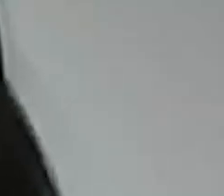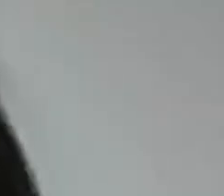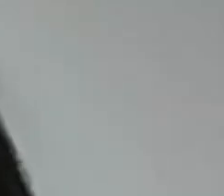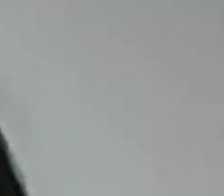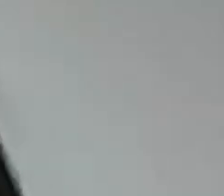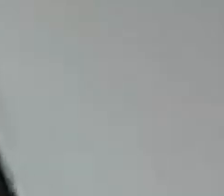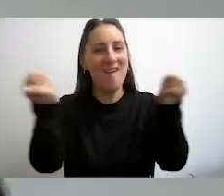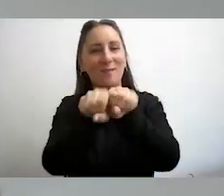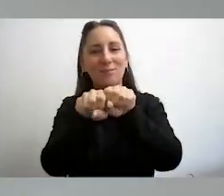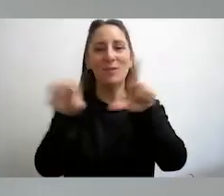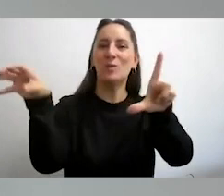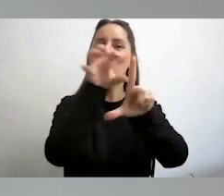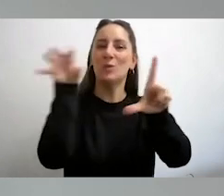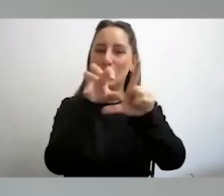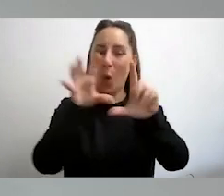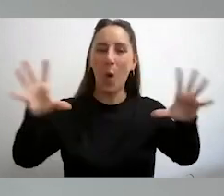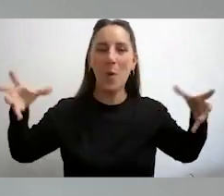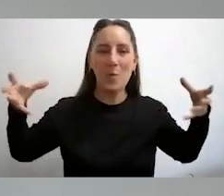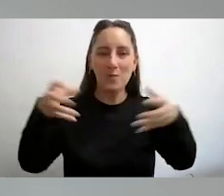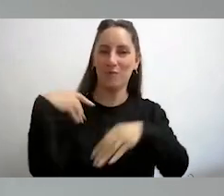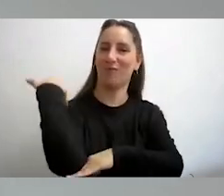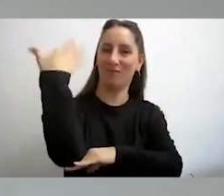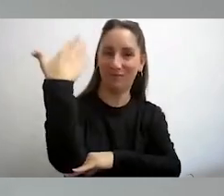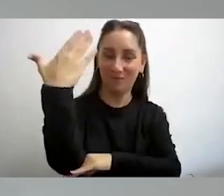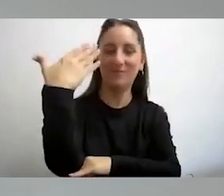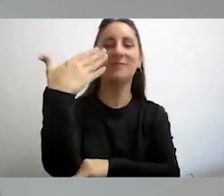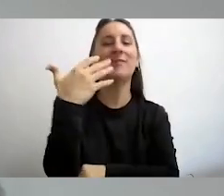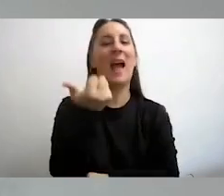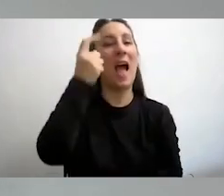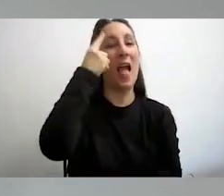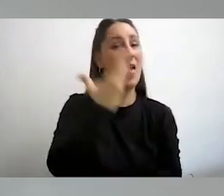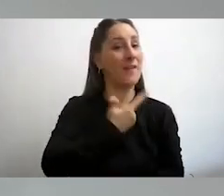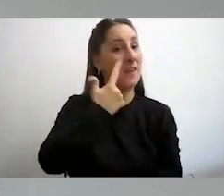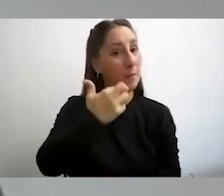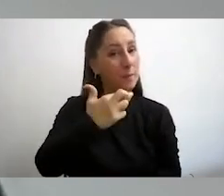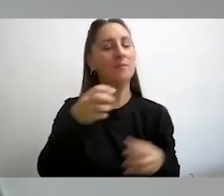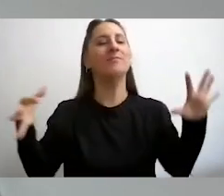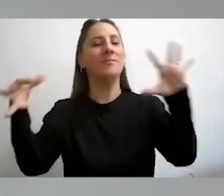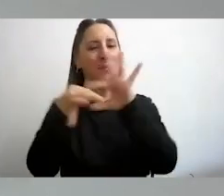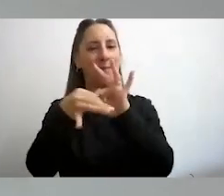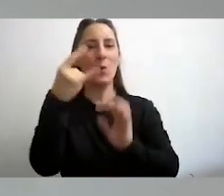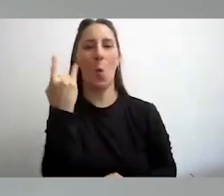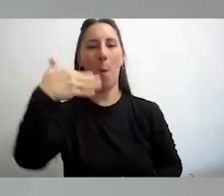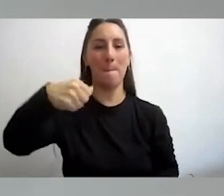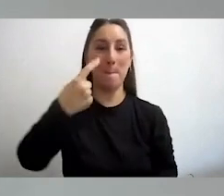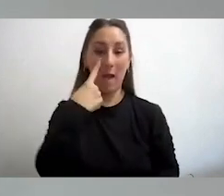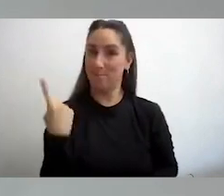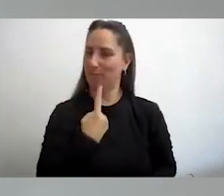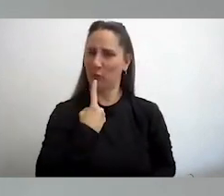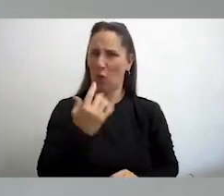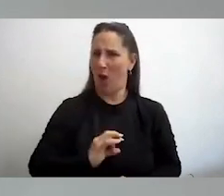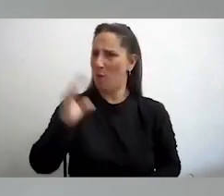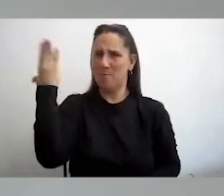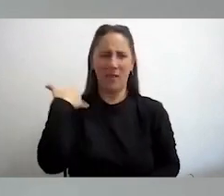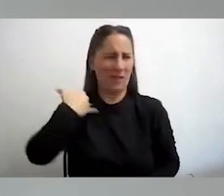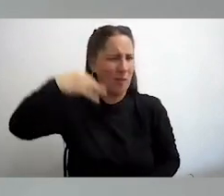iniciar nuevamente este ciclo entre AEFIP y UMAI. La verdad que para nosotros fue un éxito.